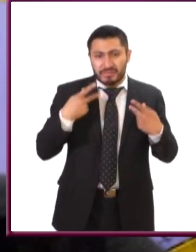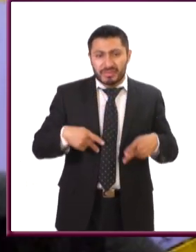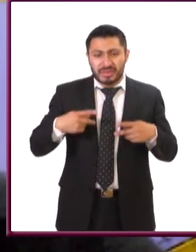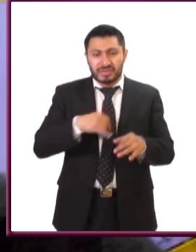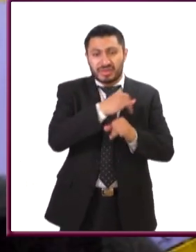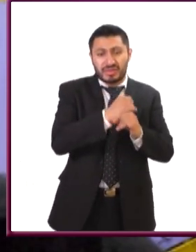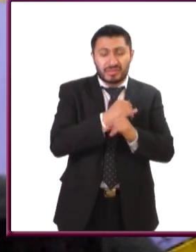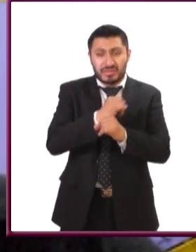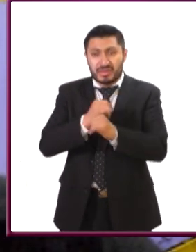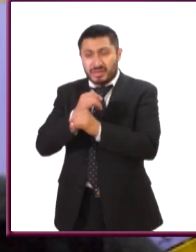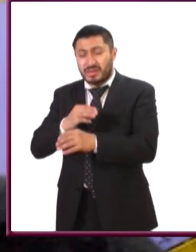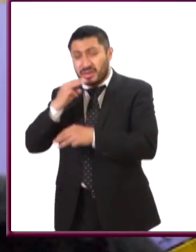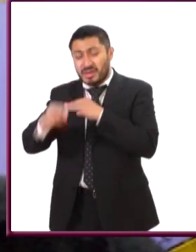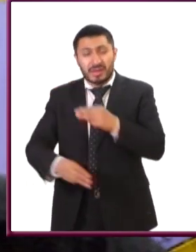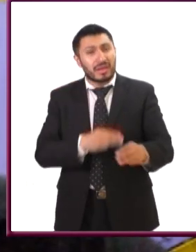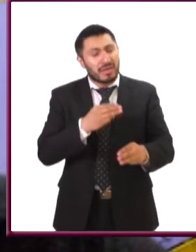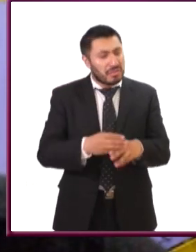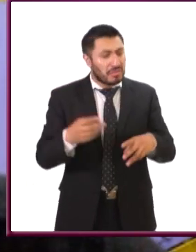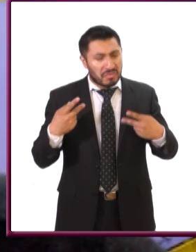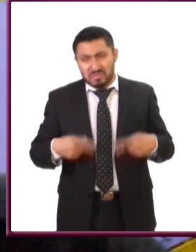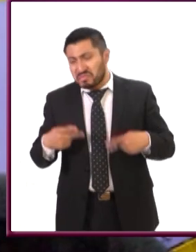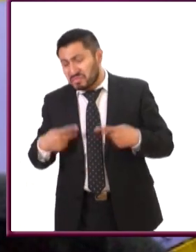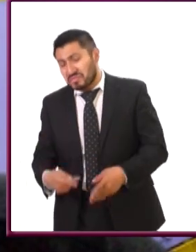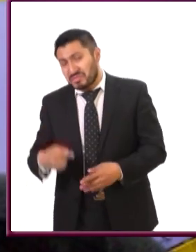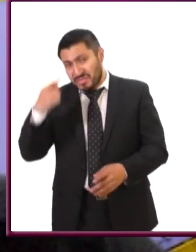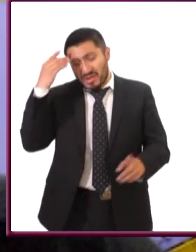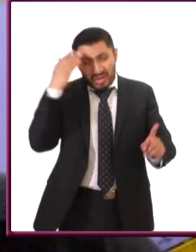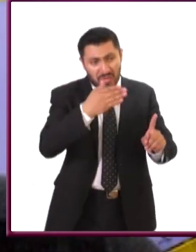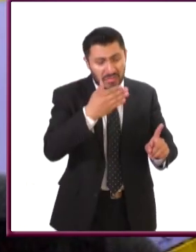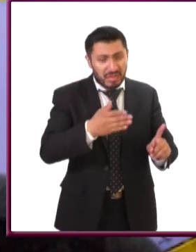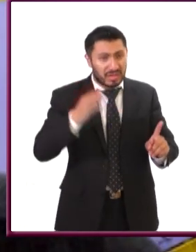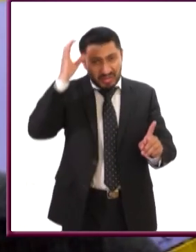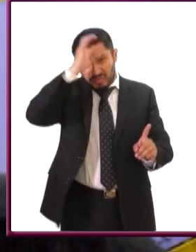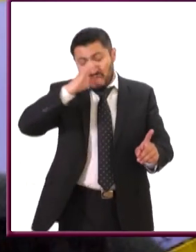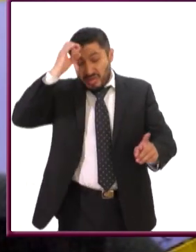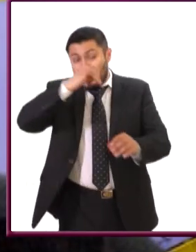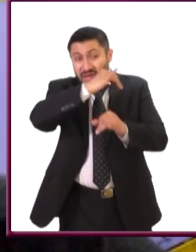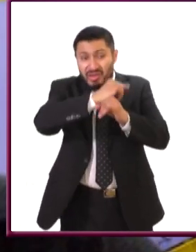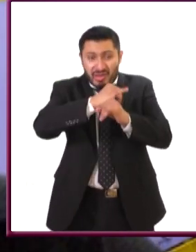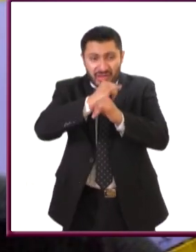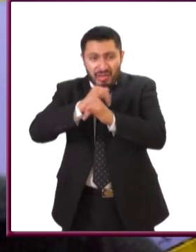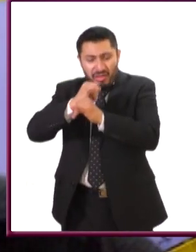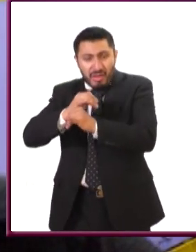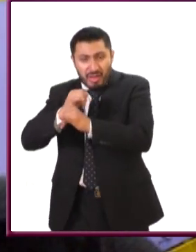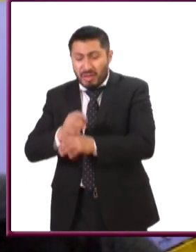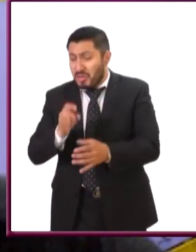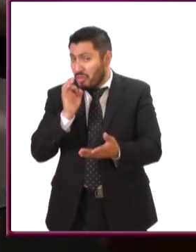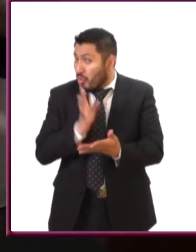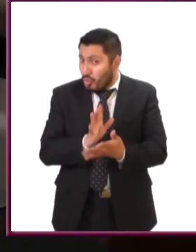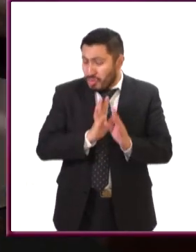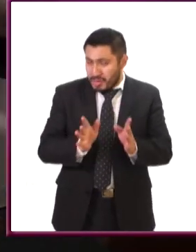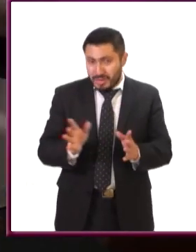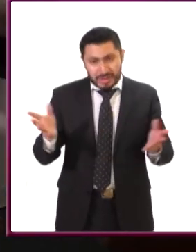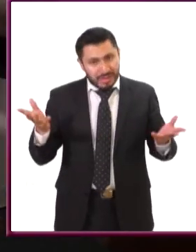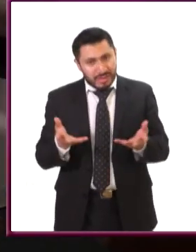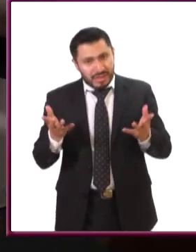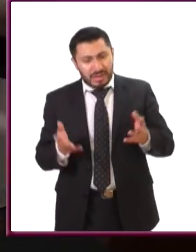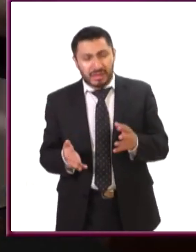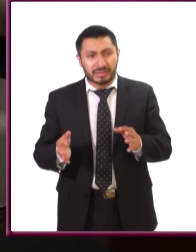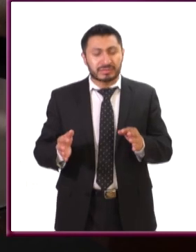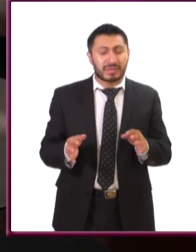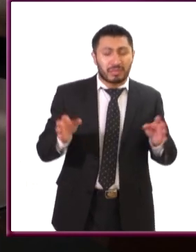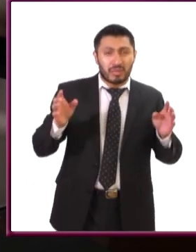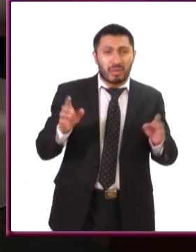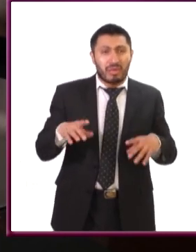trabajamos investigadores de prácticamente todo el mundo con propósitos científicos, puramente científicos, y actualmente es el laboratorio